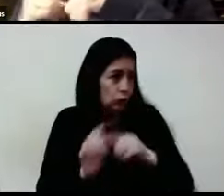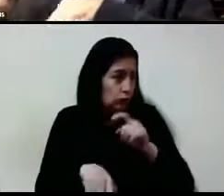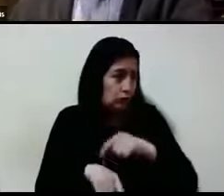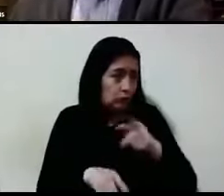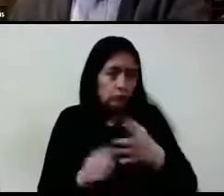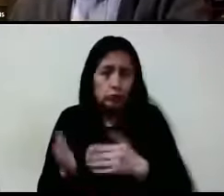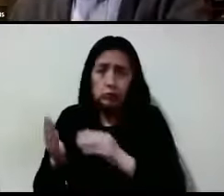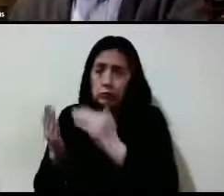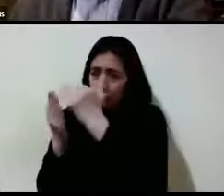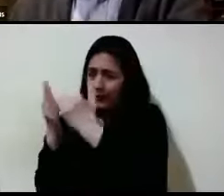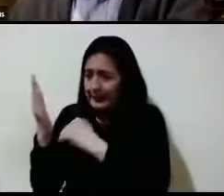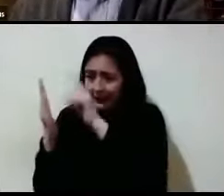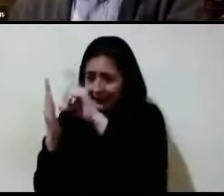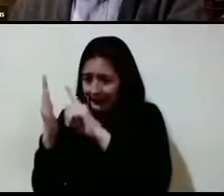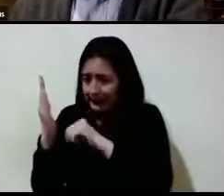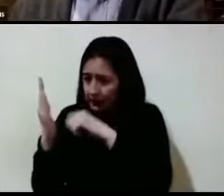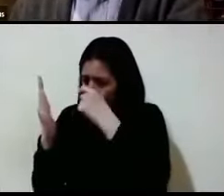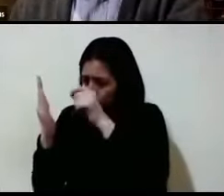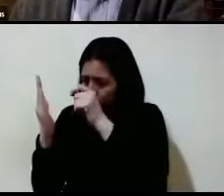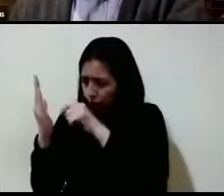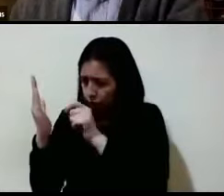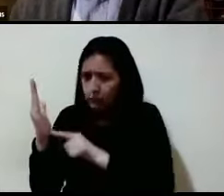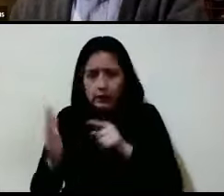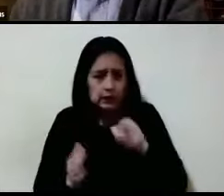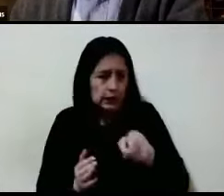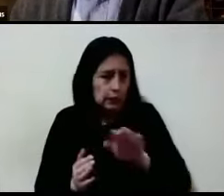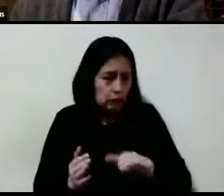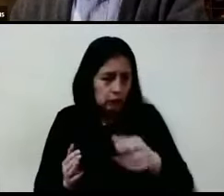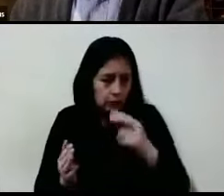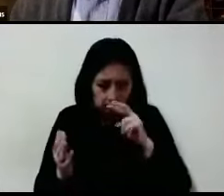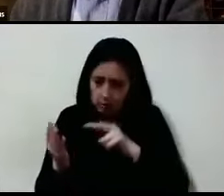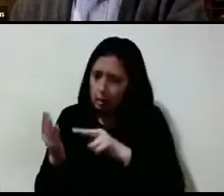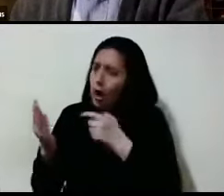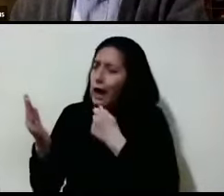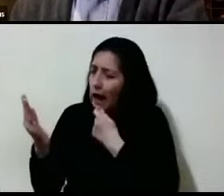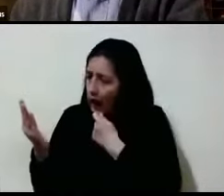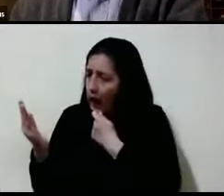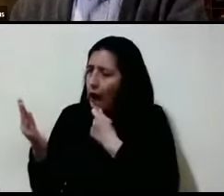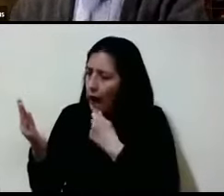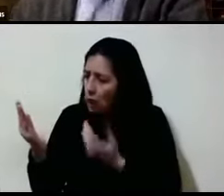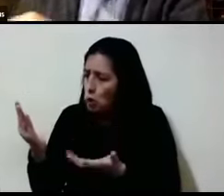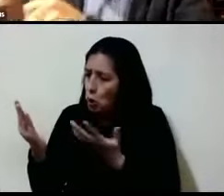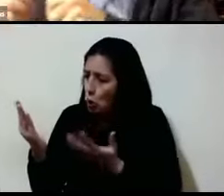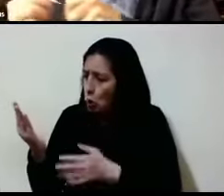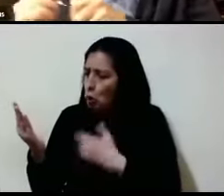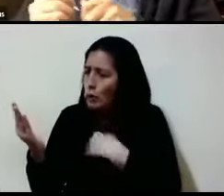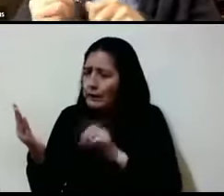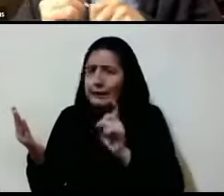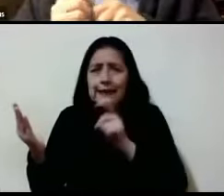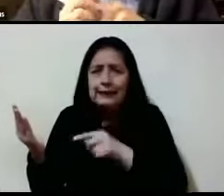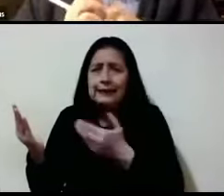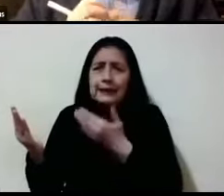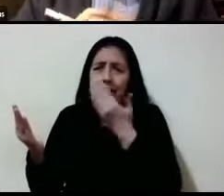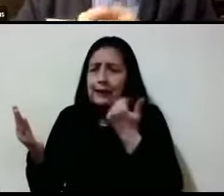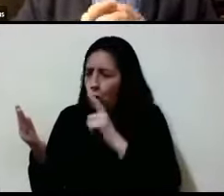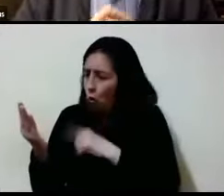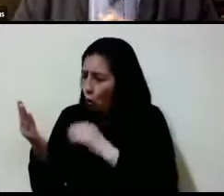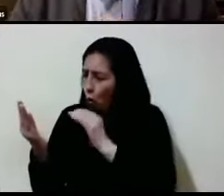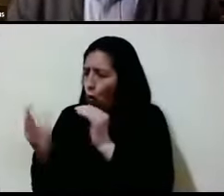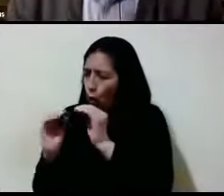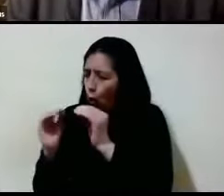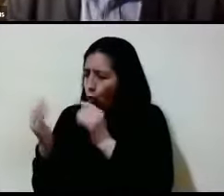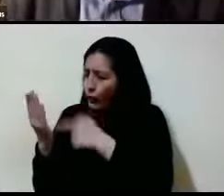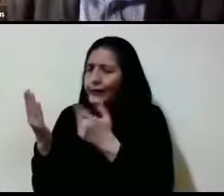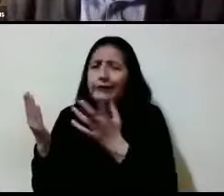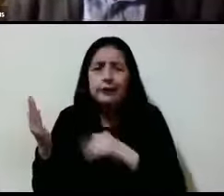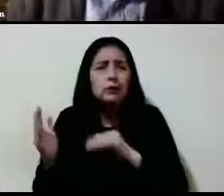con ese documento también él se va dando cuenta dónde tiene que corregir o dónde tiene que mejorar, ¿no? Ciertos